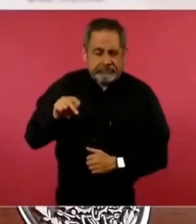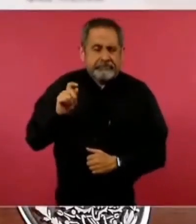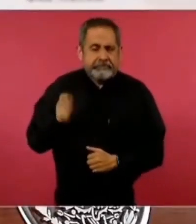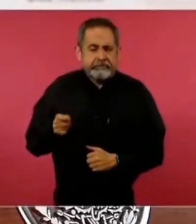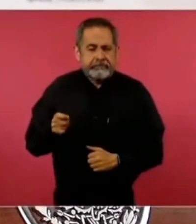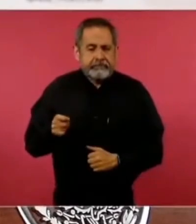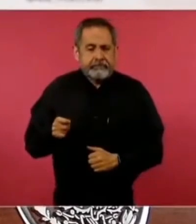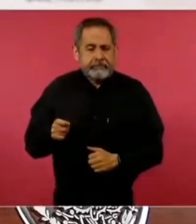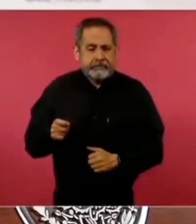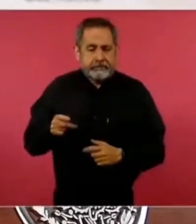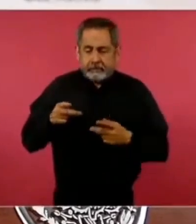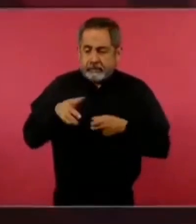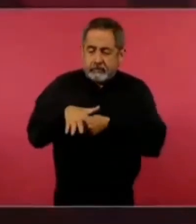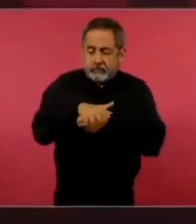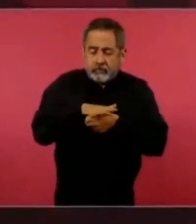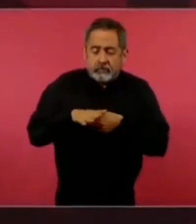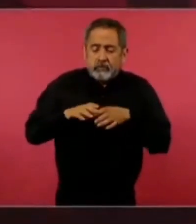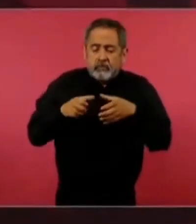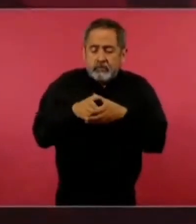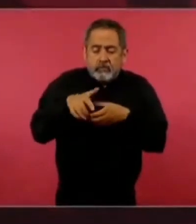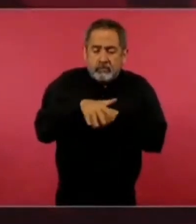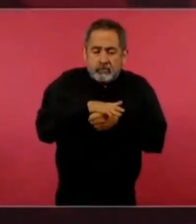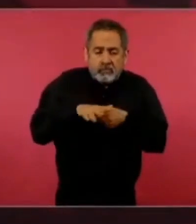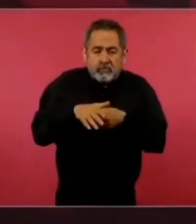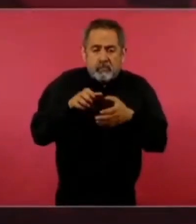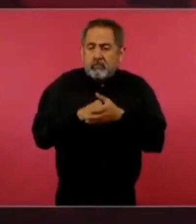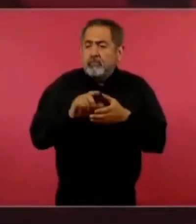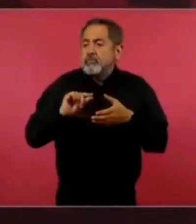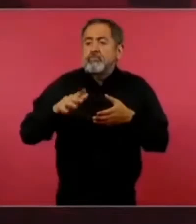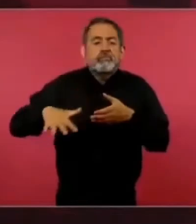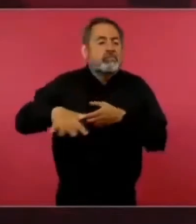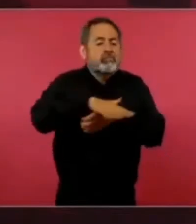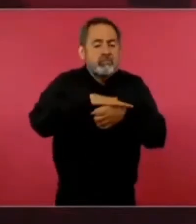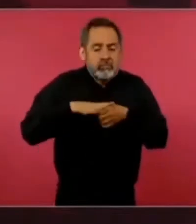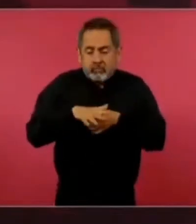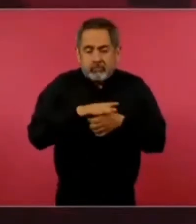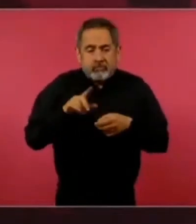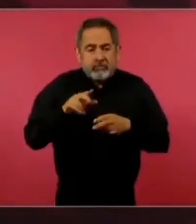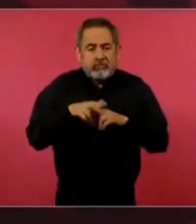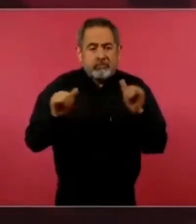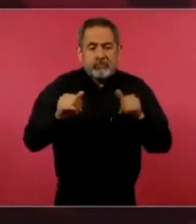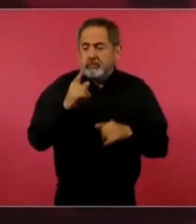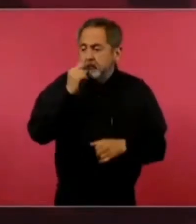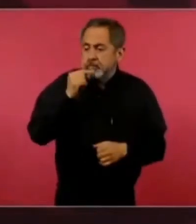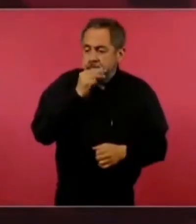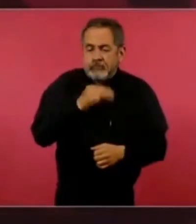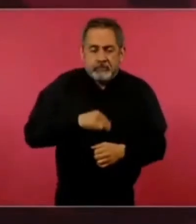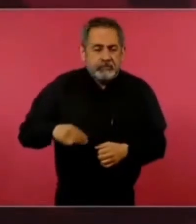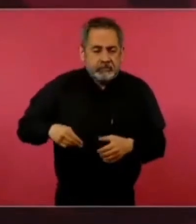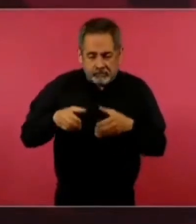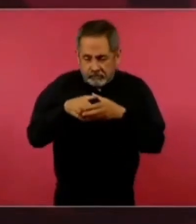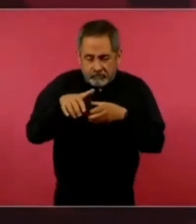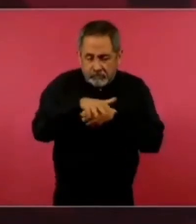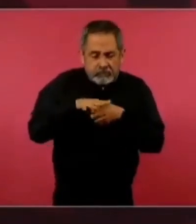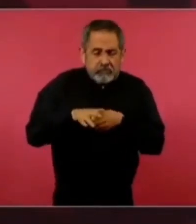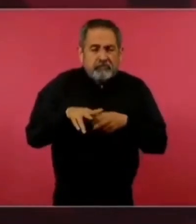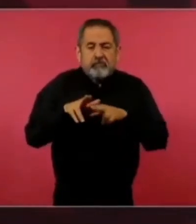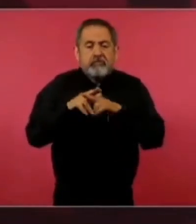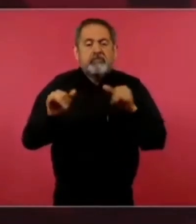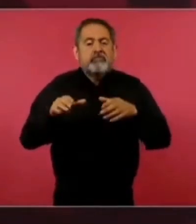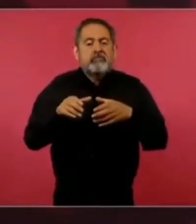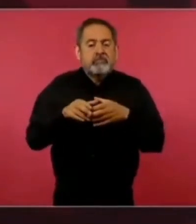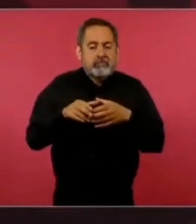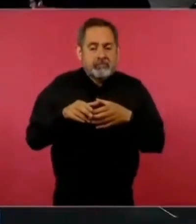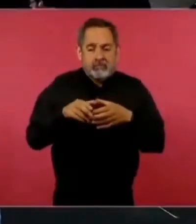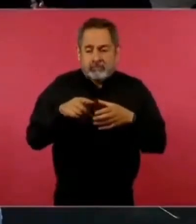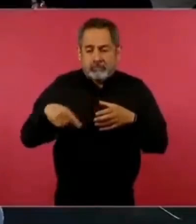una autoridad local, no pueden las autoridades locales, ni las policías municipales, ni